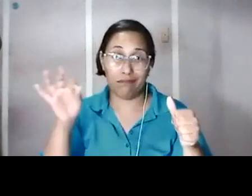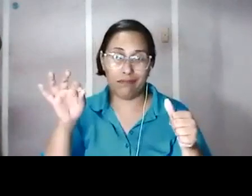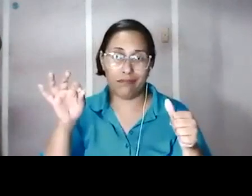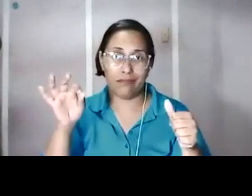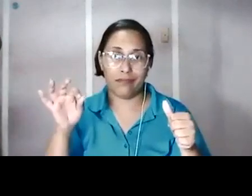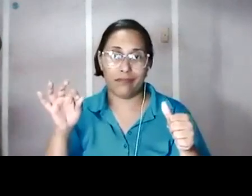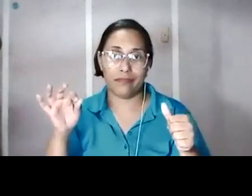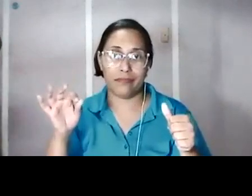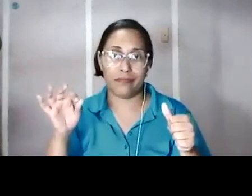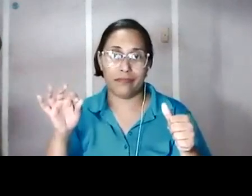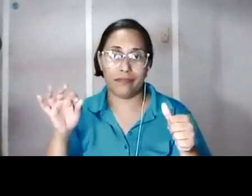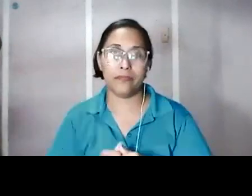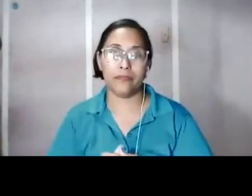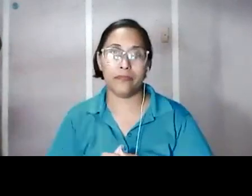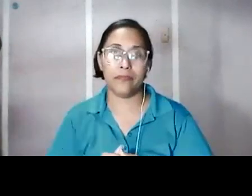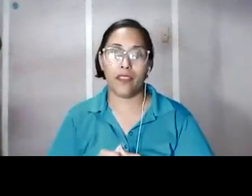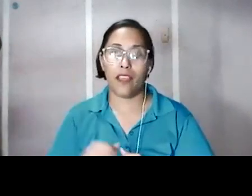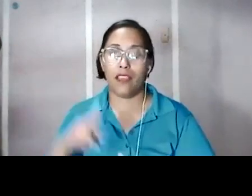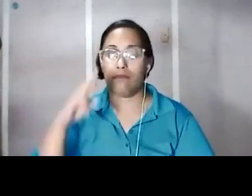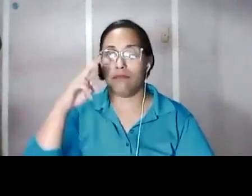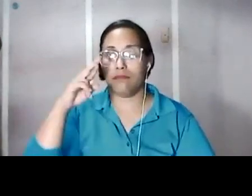en Roma,